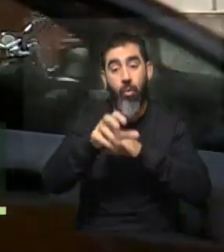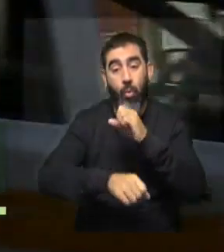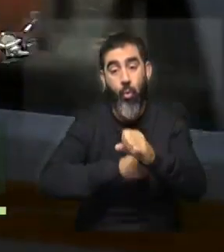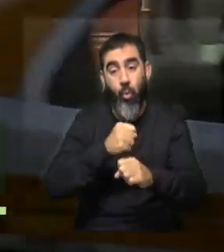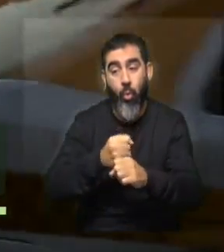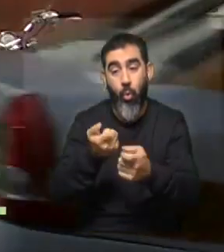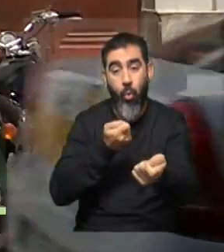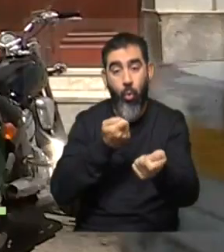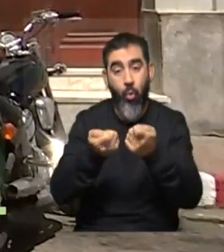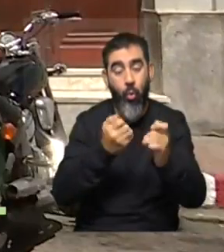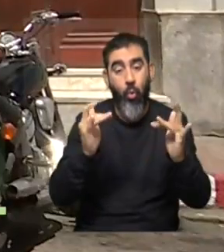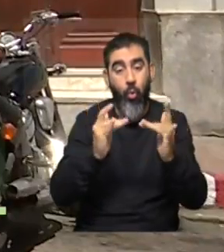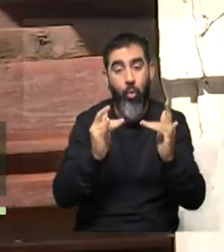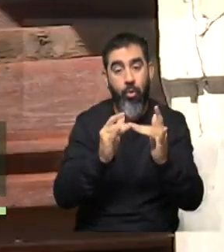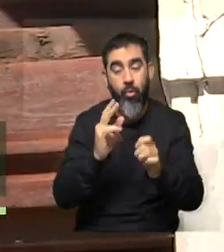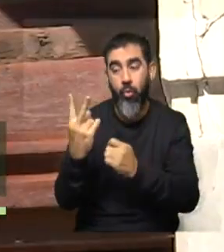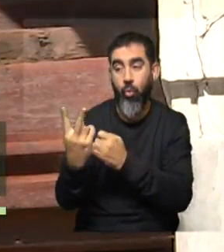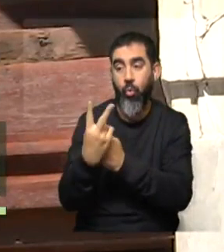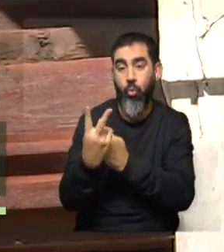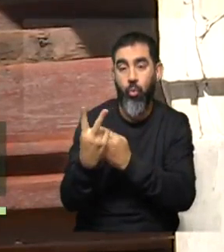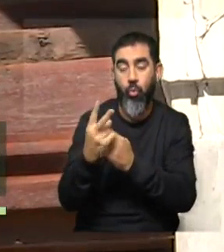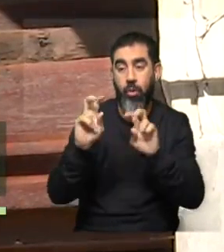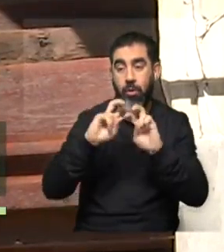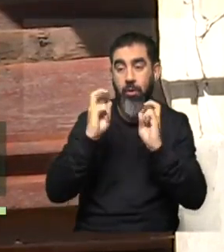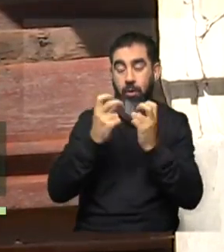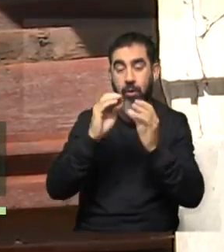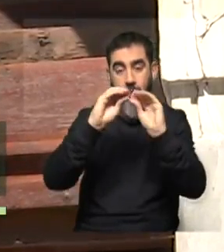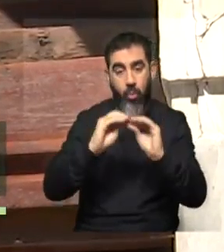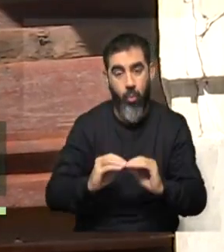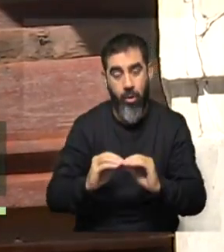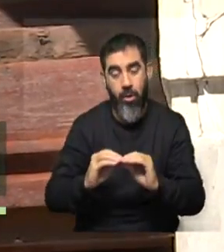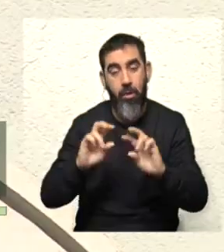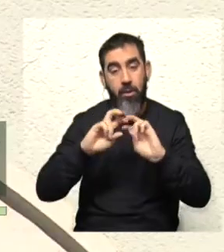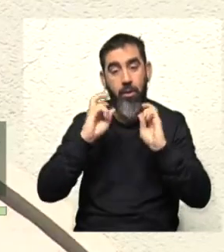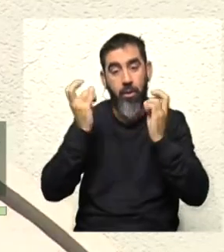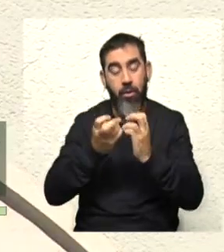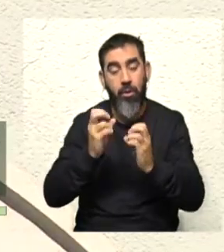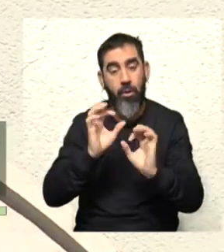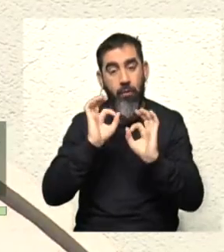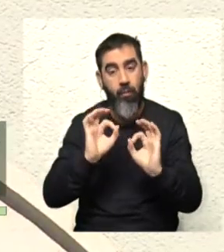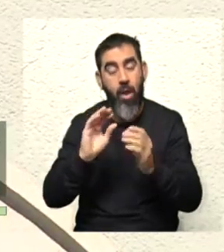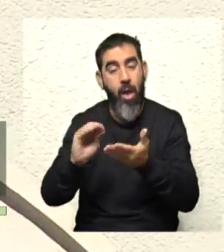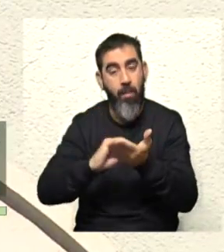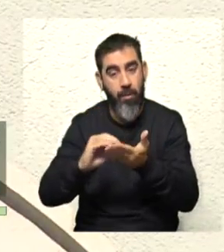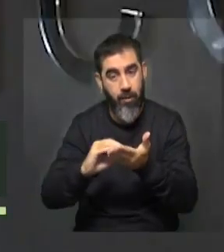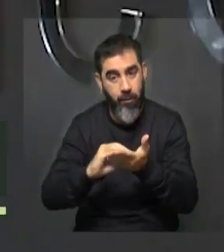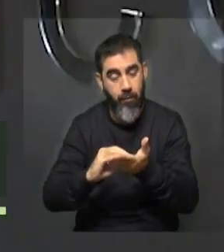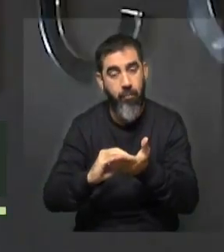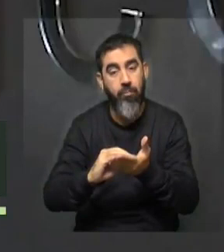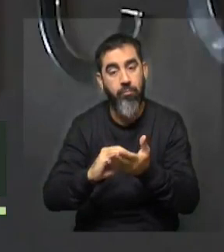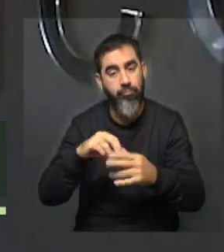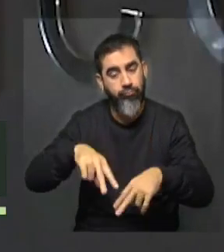allí nosotros fuimos controlados por el tribunal de cuentas por el tribunal de lo contencioso hemos tenido